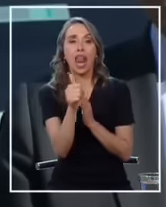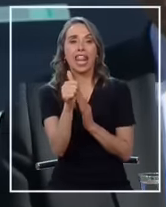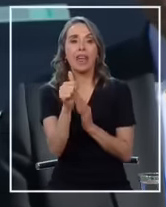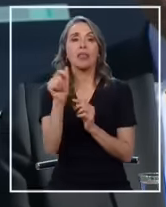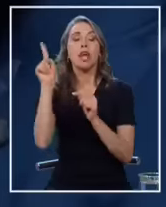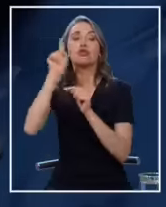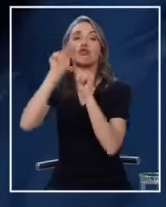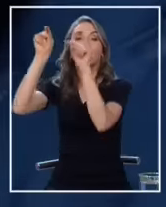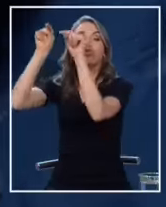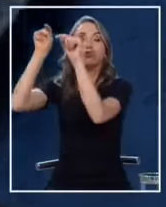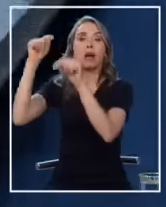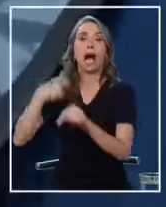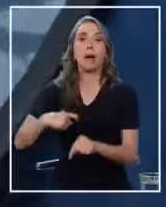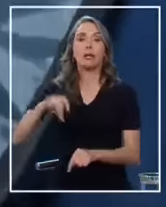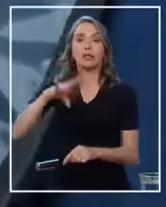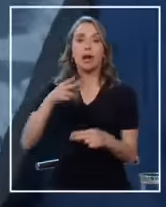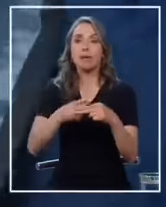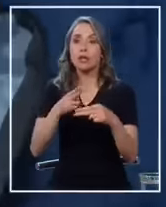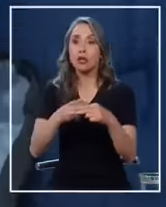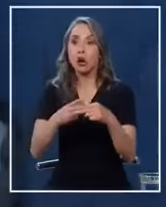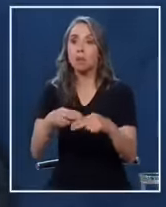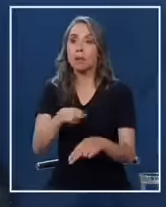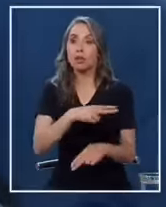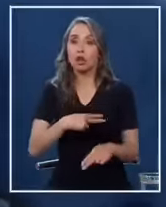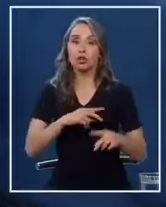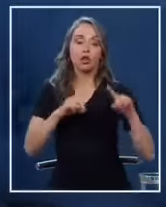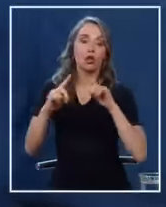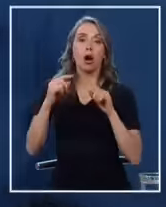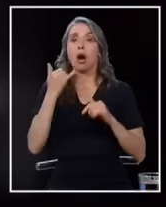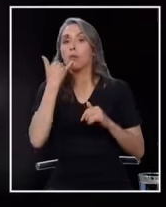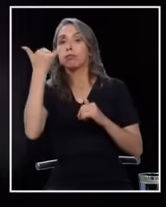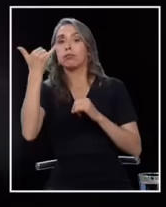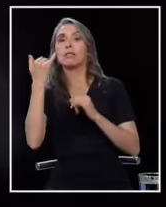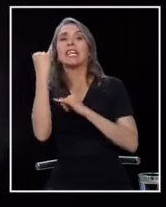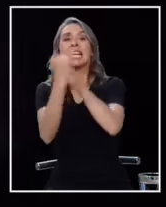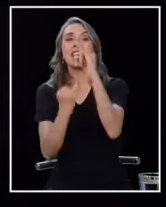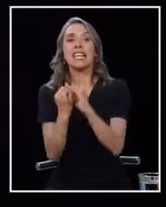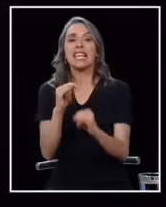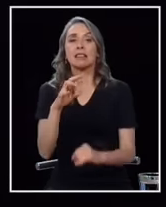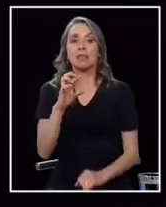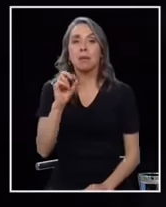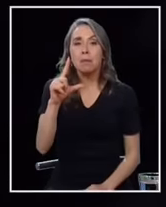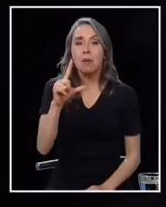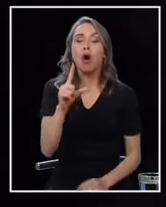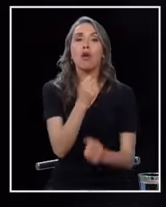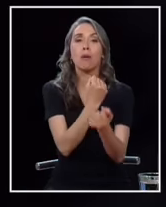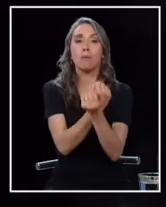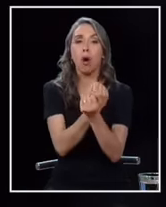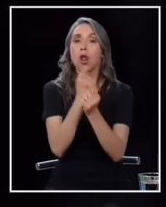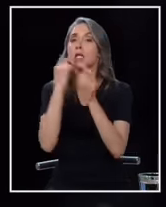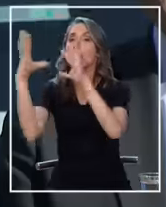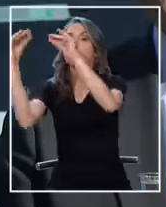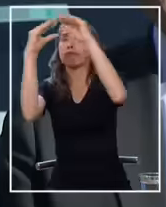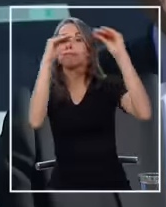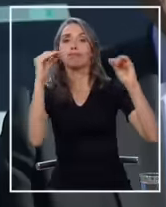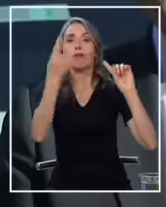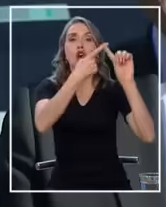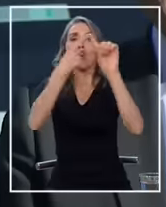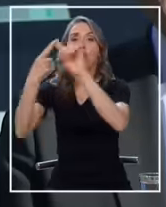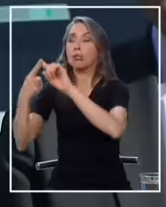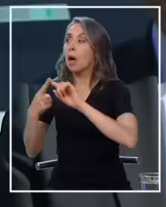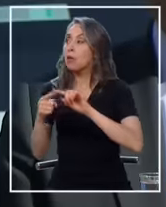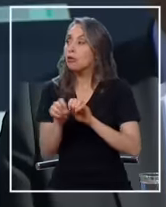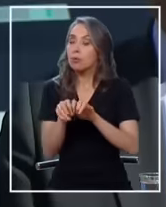en Estados Unidos plenamente identificados y para eso estamos haciendo las coordinaciones con organismos policiales competentes, con nuestros agregados policiales, a atender para que haya